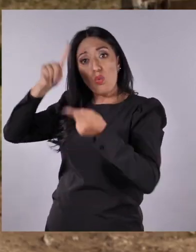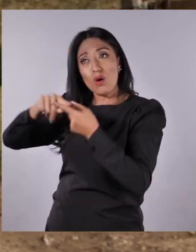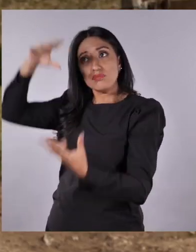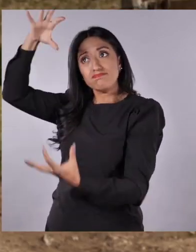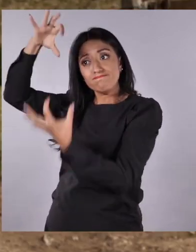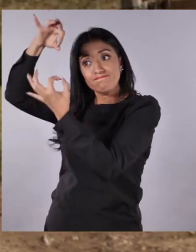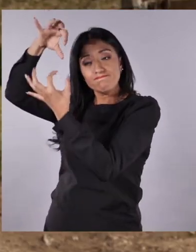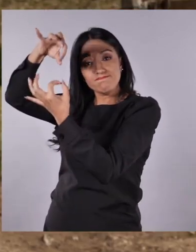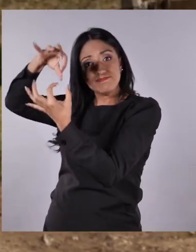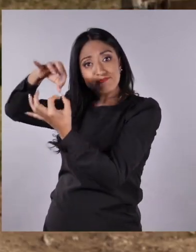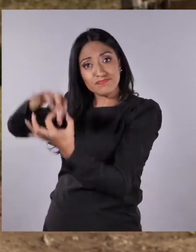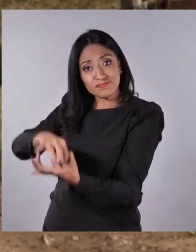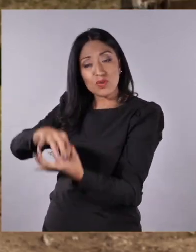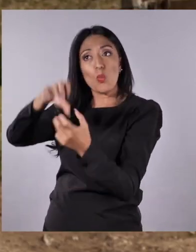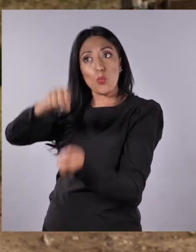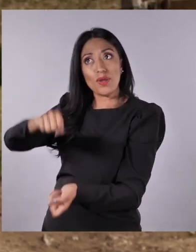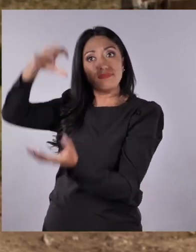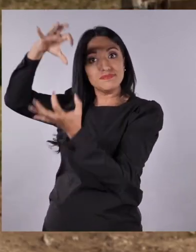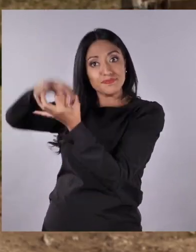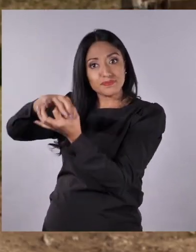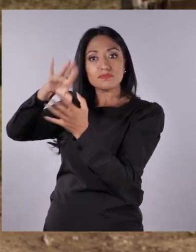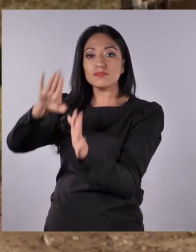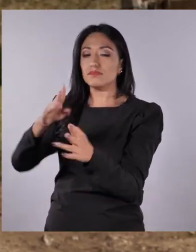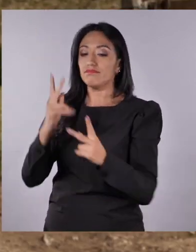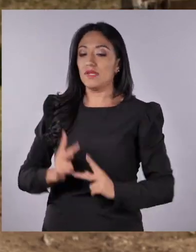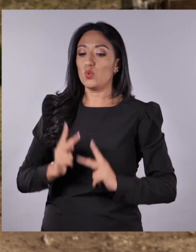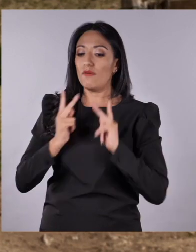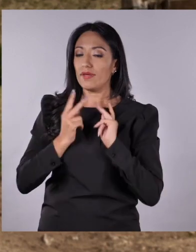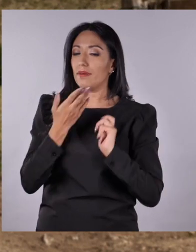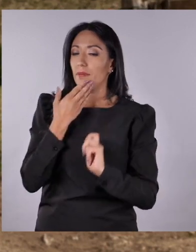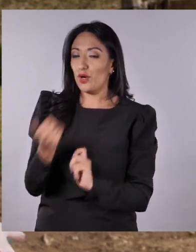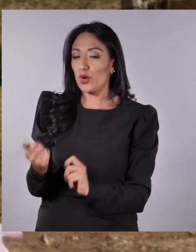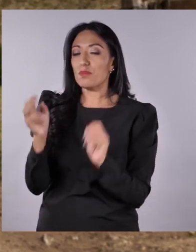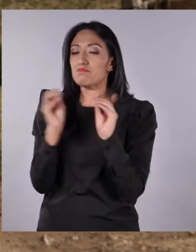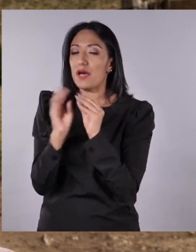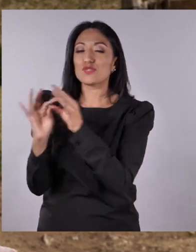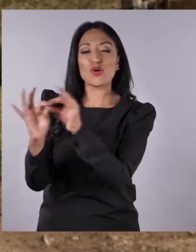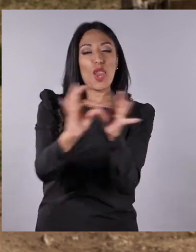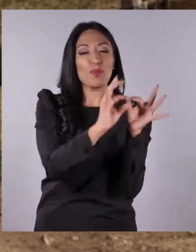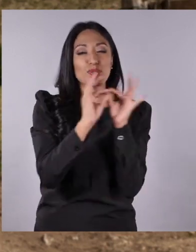vivan, siempre se puede generar comunidad para hacer la vida un ambiente más